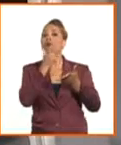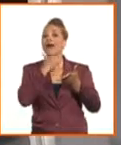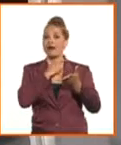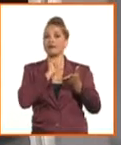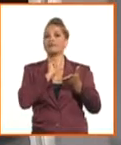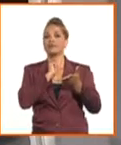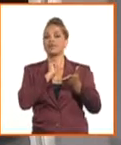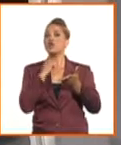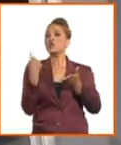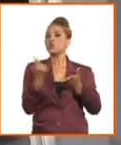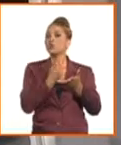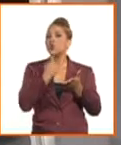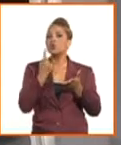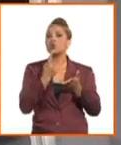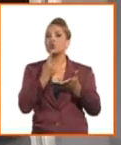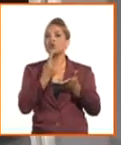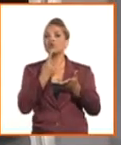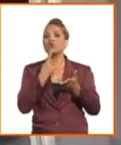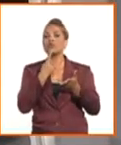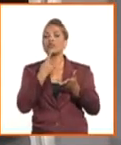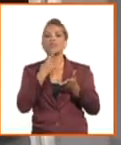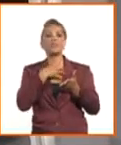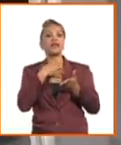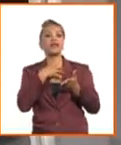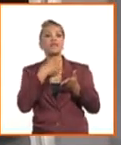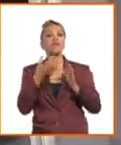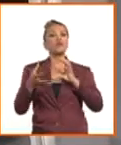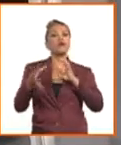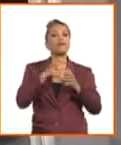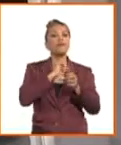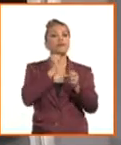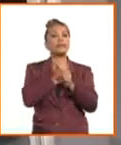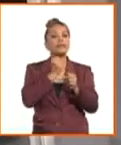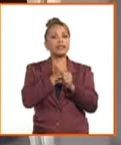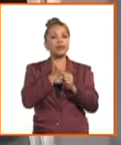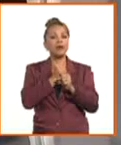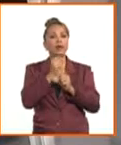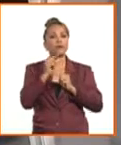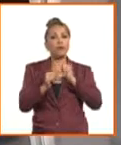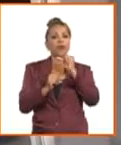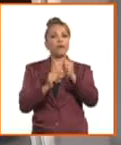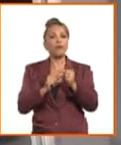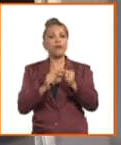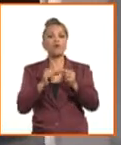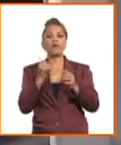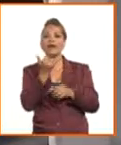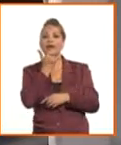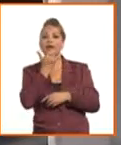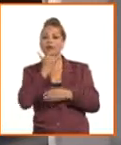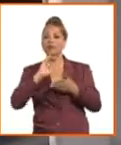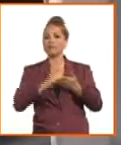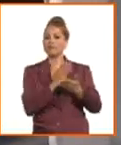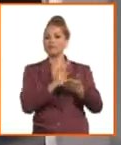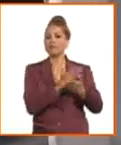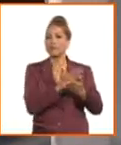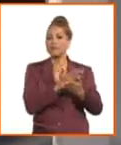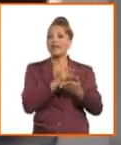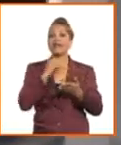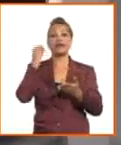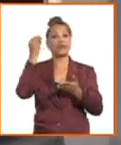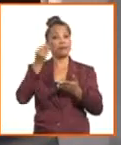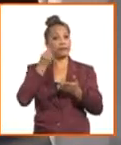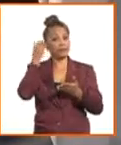tenemos una estrategia, un diseño de una estrategia que hay que ir corrigiendo en el camino, porque tú no puedes hacer ahora una estrategia